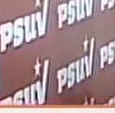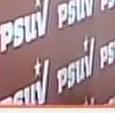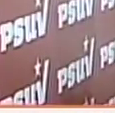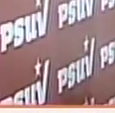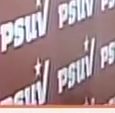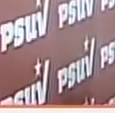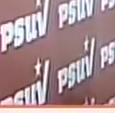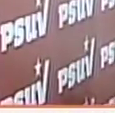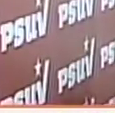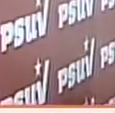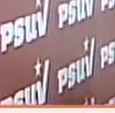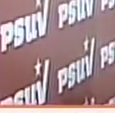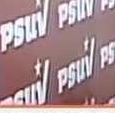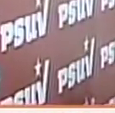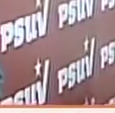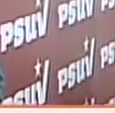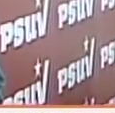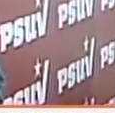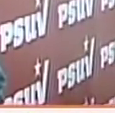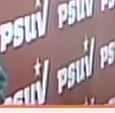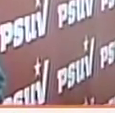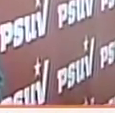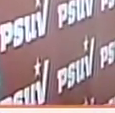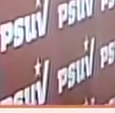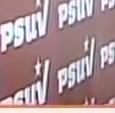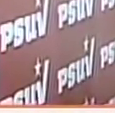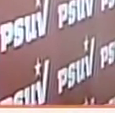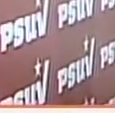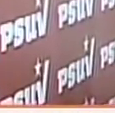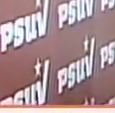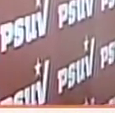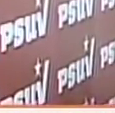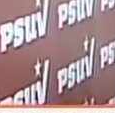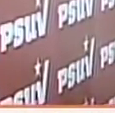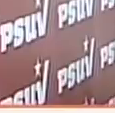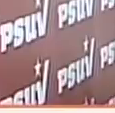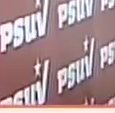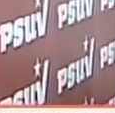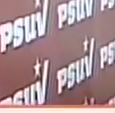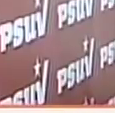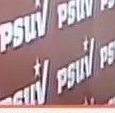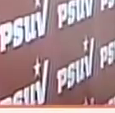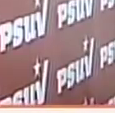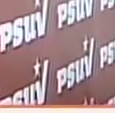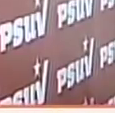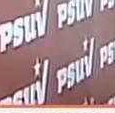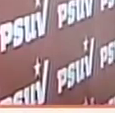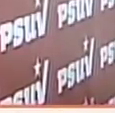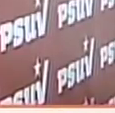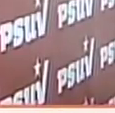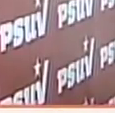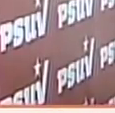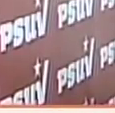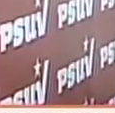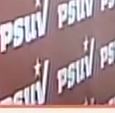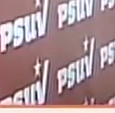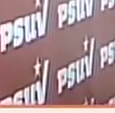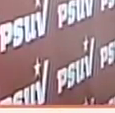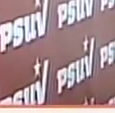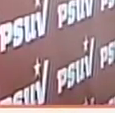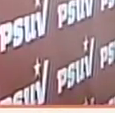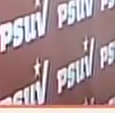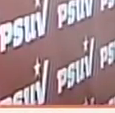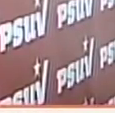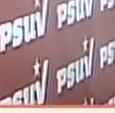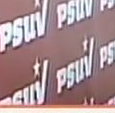continúa el casa por casa en todo el territorio nacional. Han sido visitadas 11 millones de personas, así como también daba un balance de las actividades